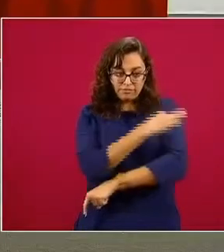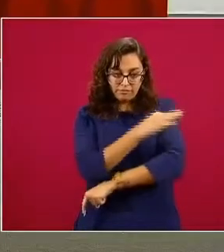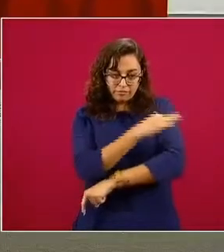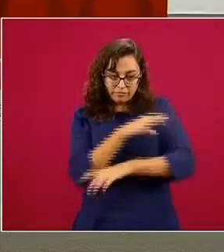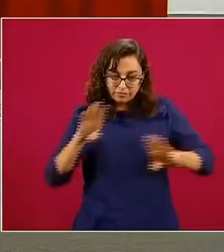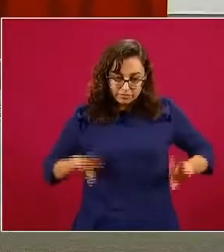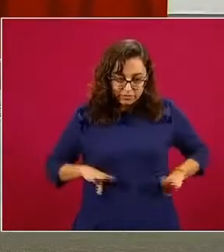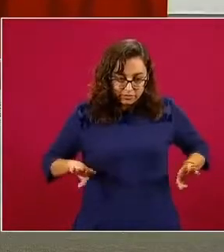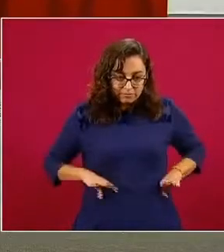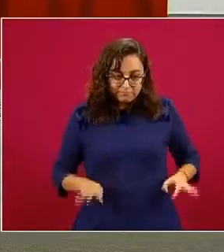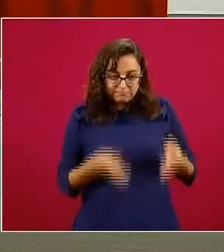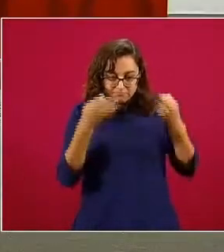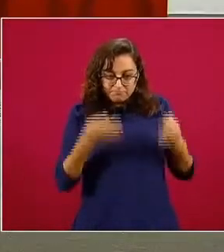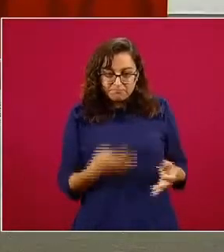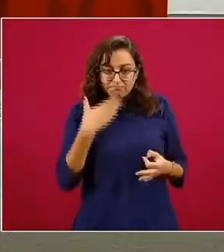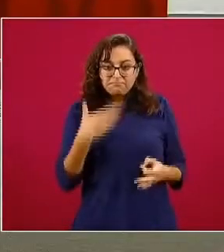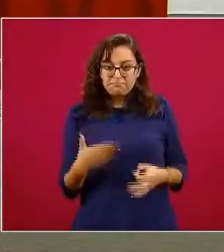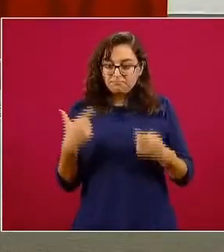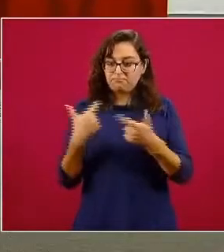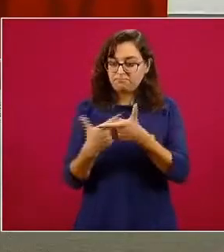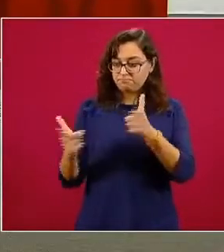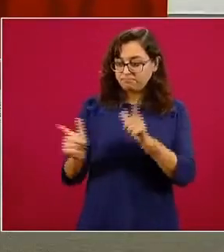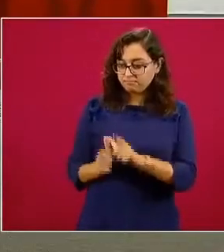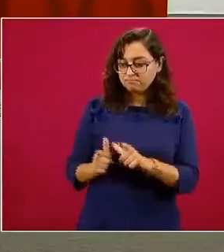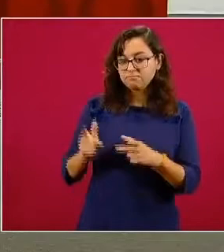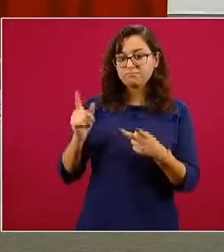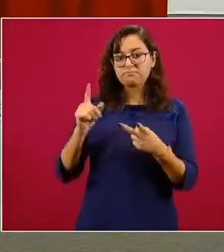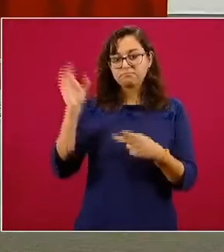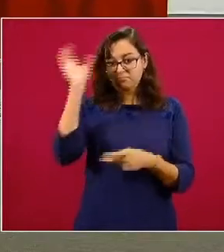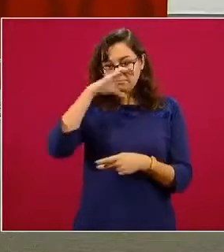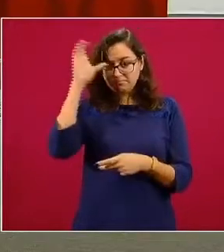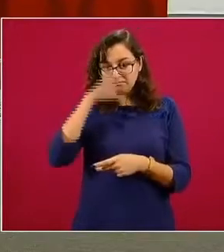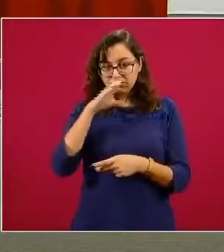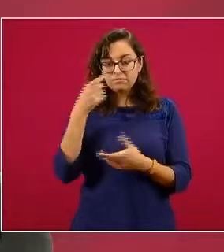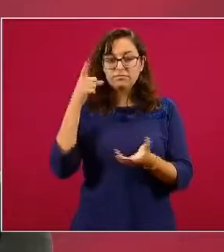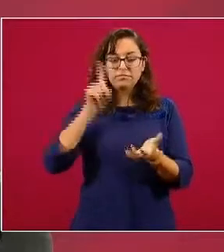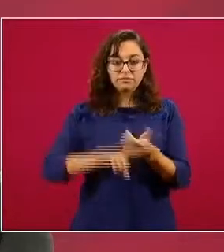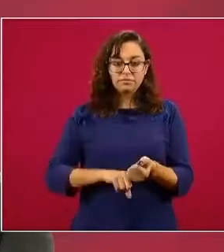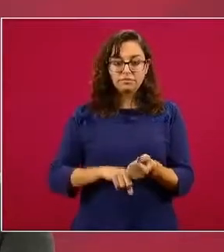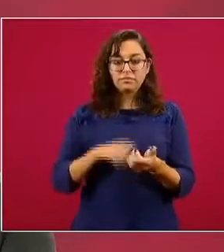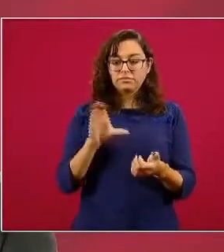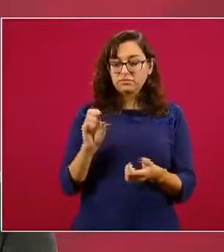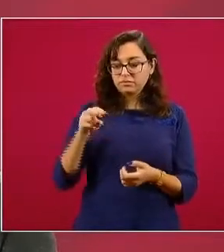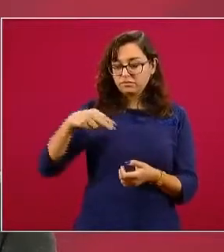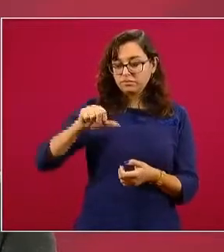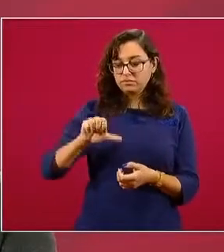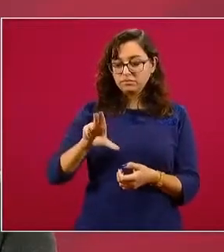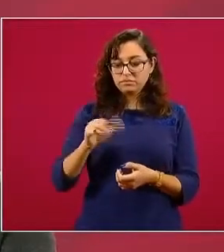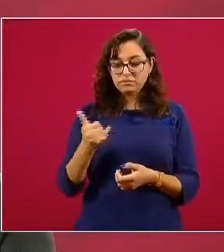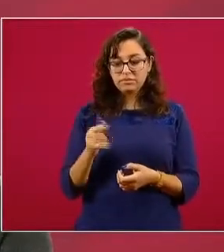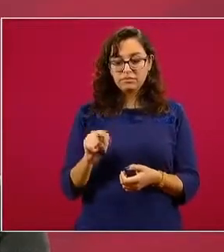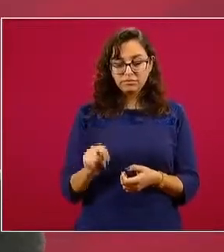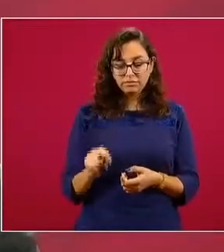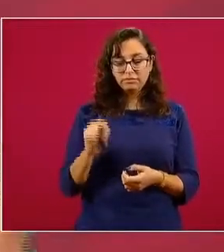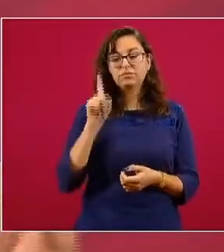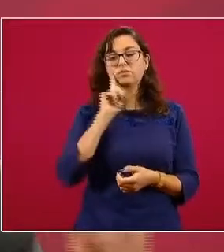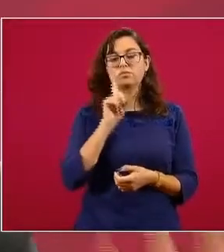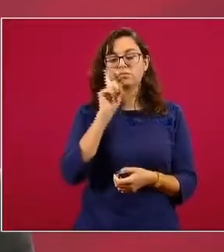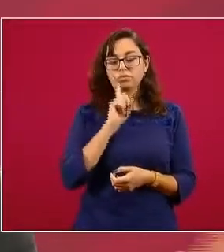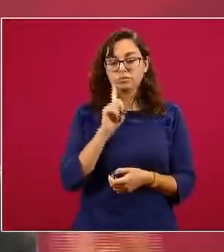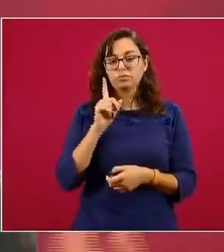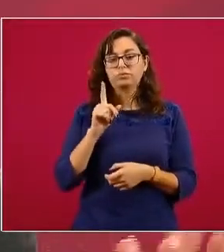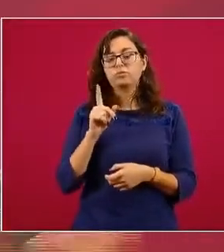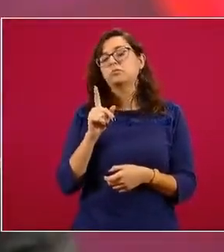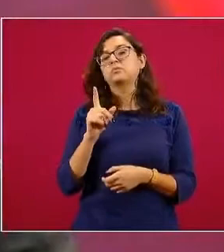de las vacunas a través de un grupo científico que coordina el Consejo Nacional de Ciencia y Tecnología, la doctora Álvarez Builla, y también